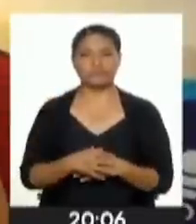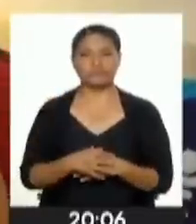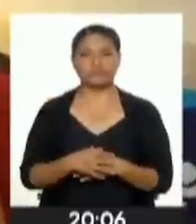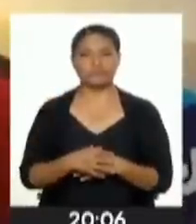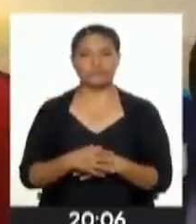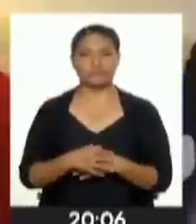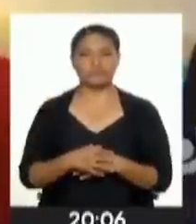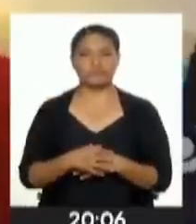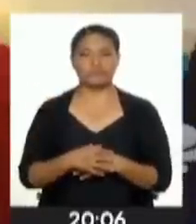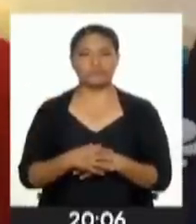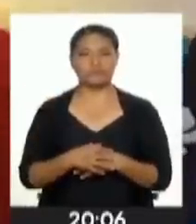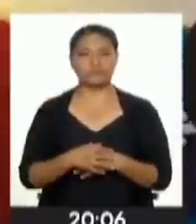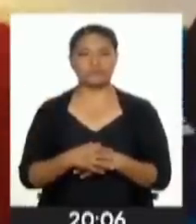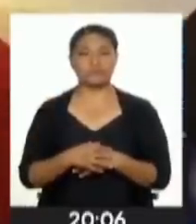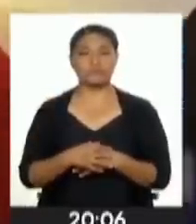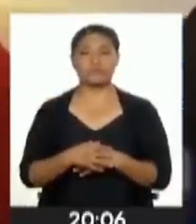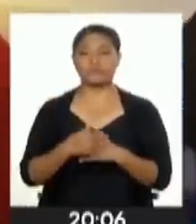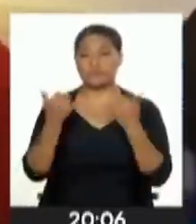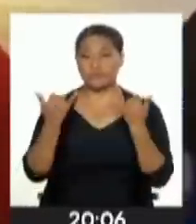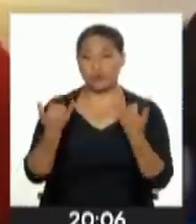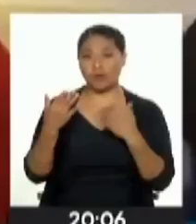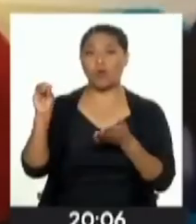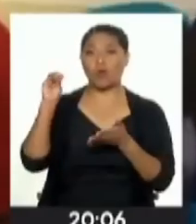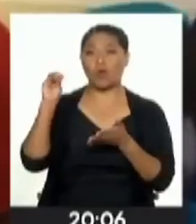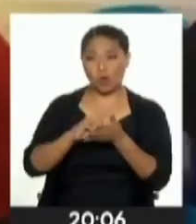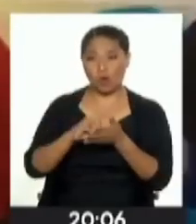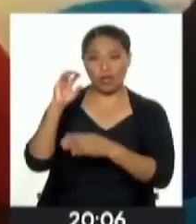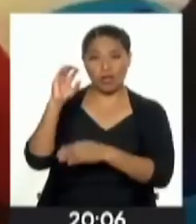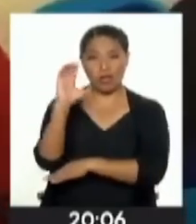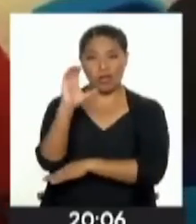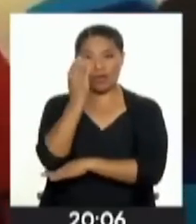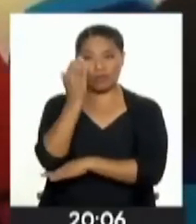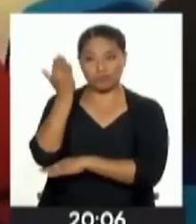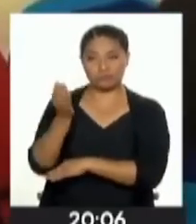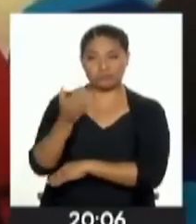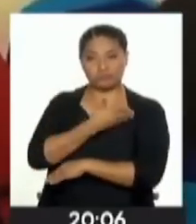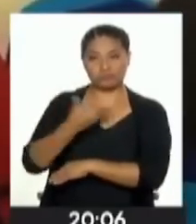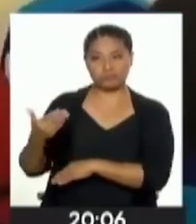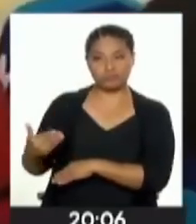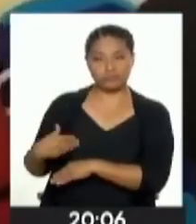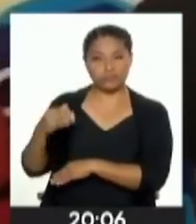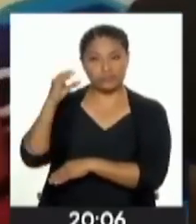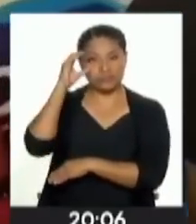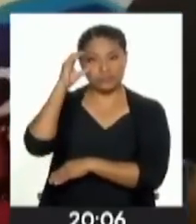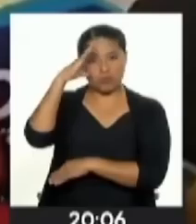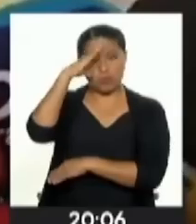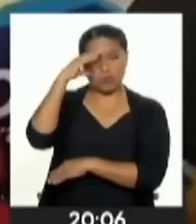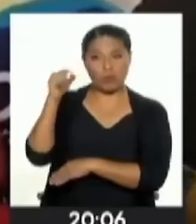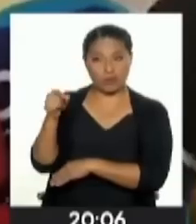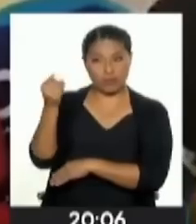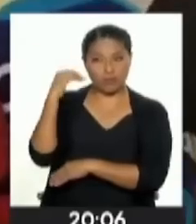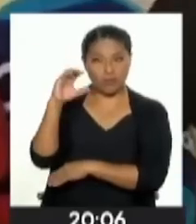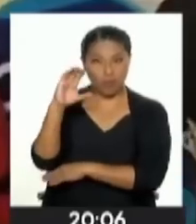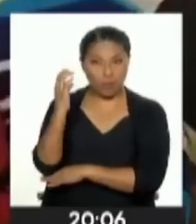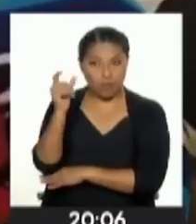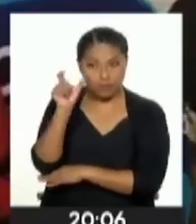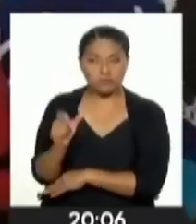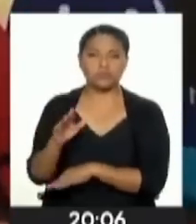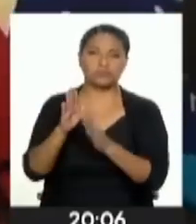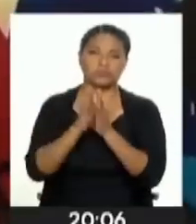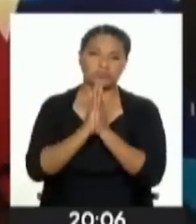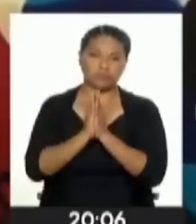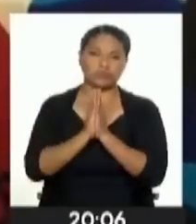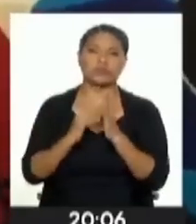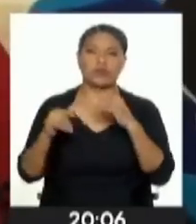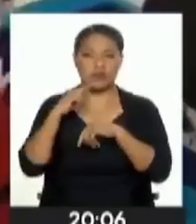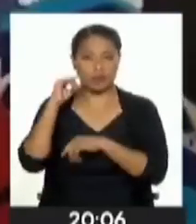Hemos sido muy claros con Colombia, el señor Petro se volvió a referir al Perú y le pedimos que en homenaje a los miles de caídos, tanto